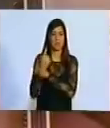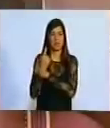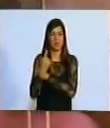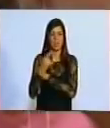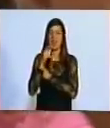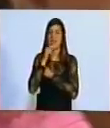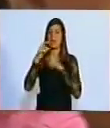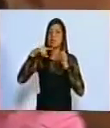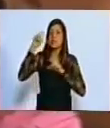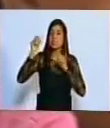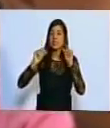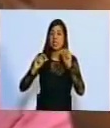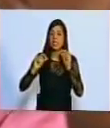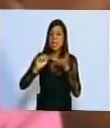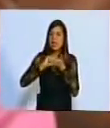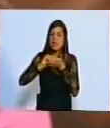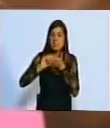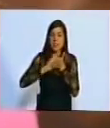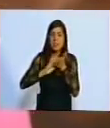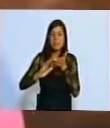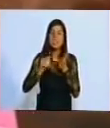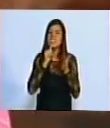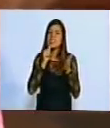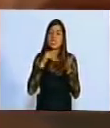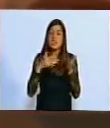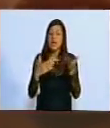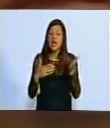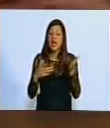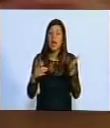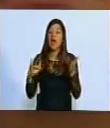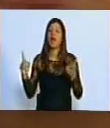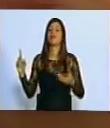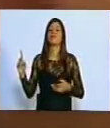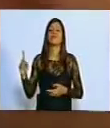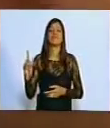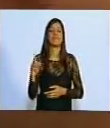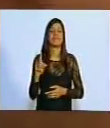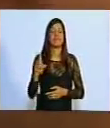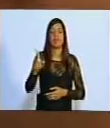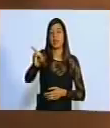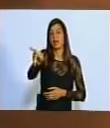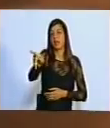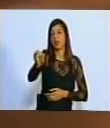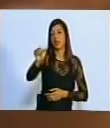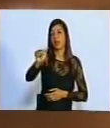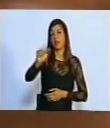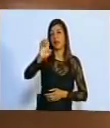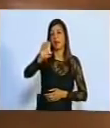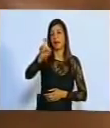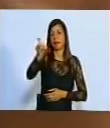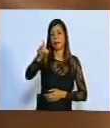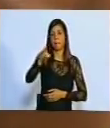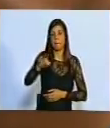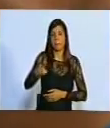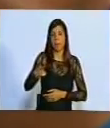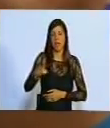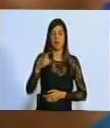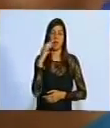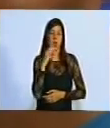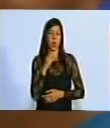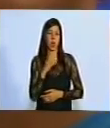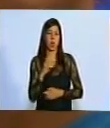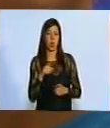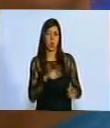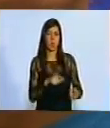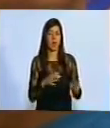esa estrella? Cuando Páez, ¿verdad?, dice, pelea por Venezuela, Santander pelea por Colombia y Juan